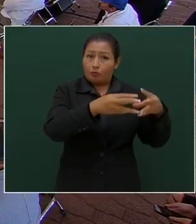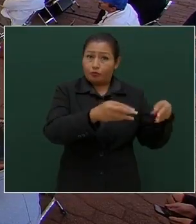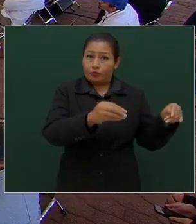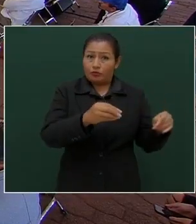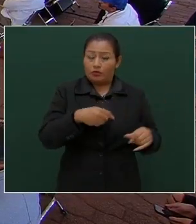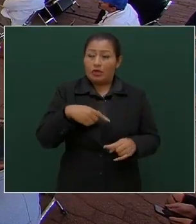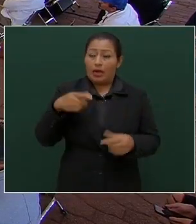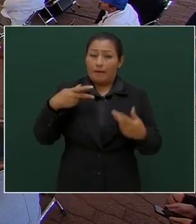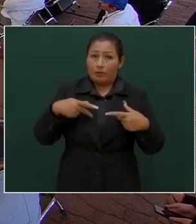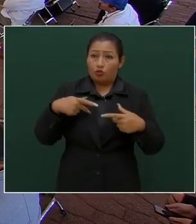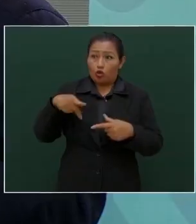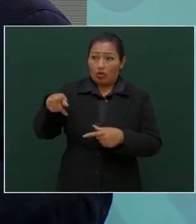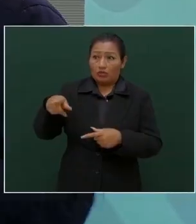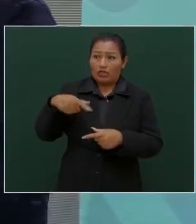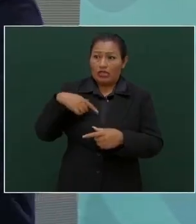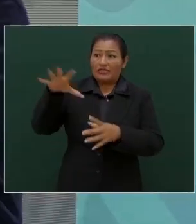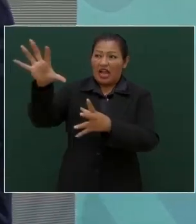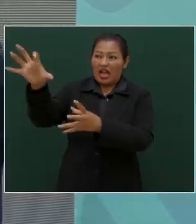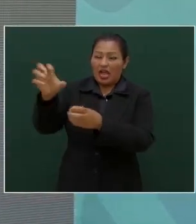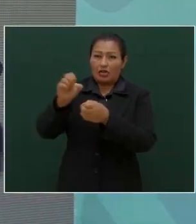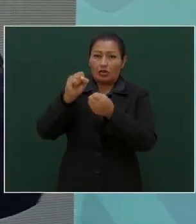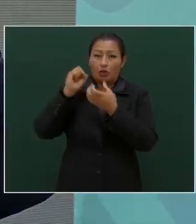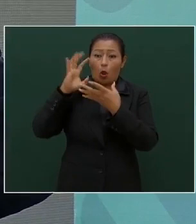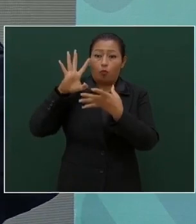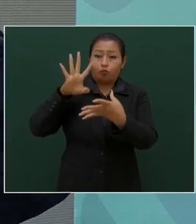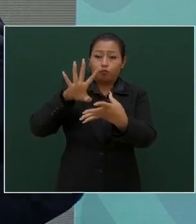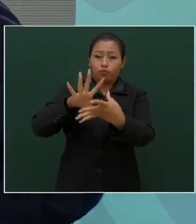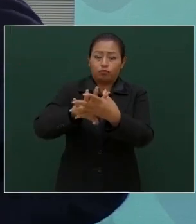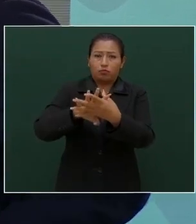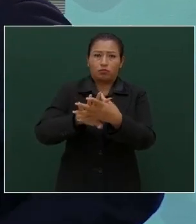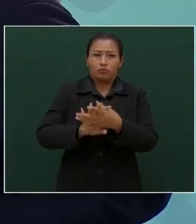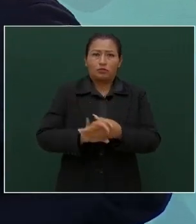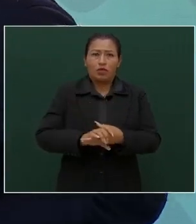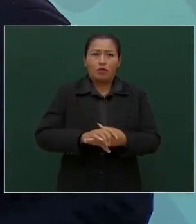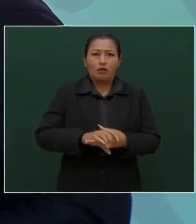Los tienen en la cárcel. De repente,